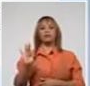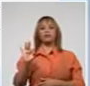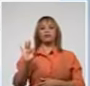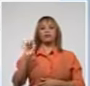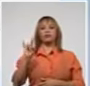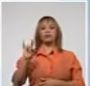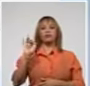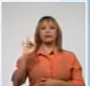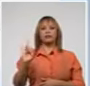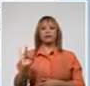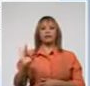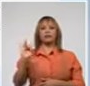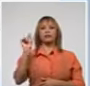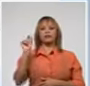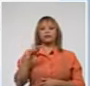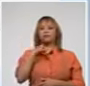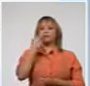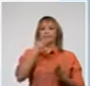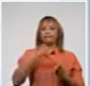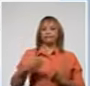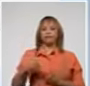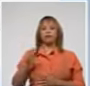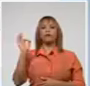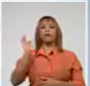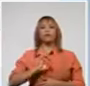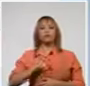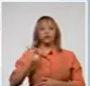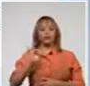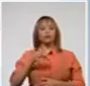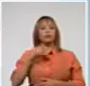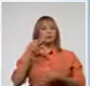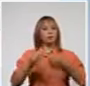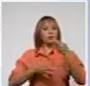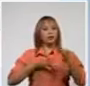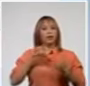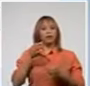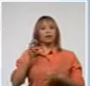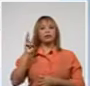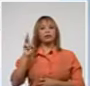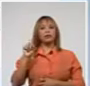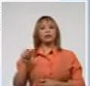469.897 fallecidos y una letalidad, como yo había dicho, de